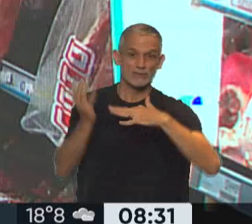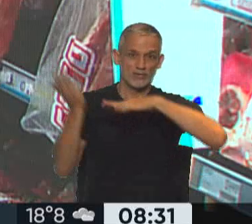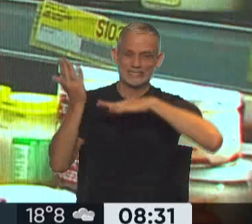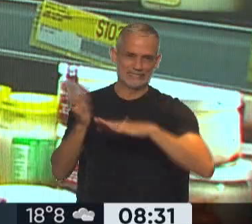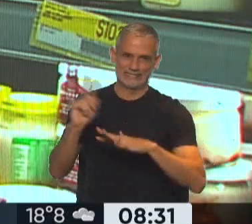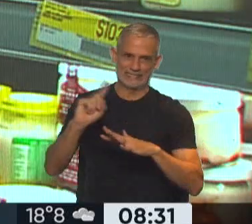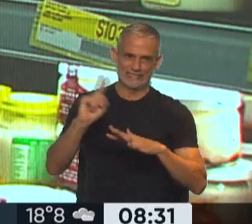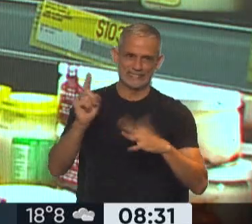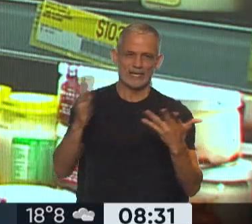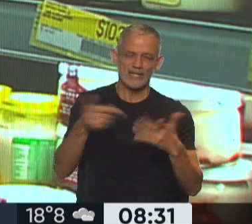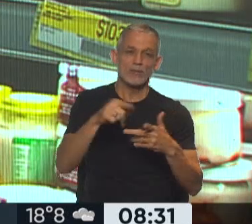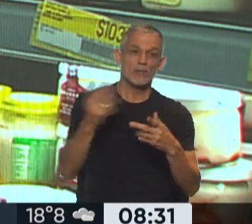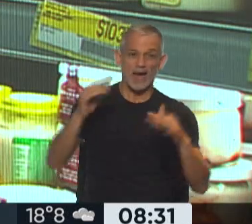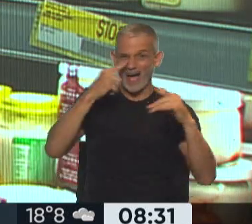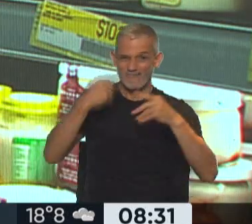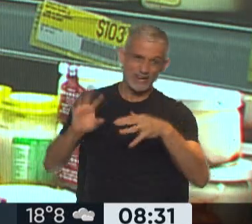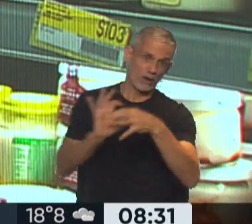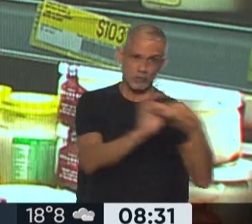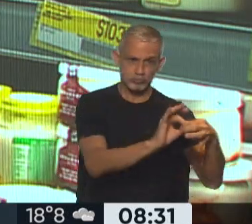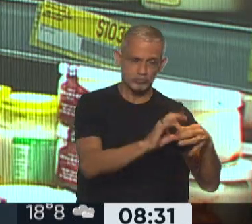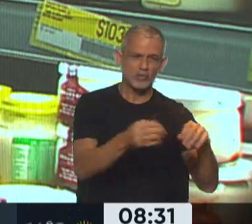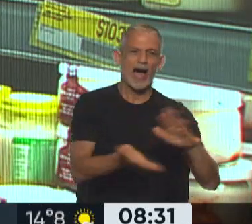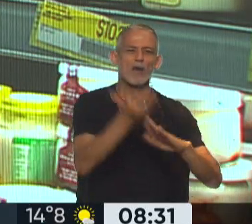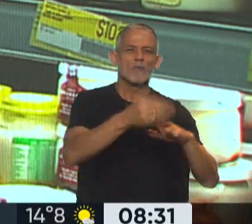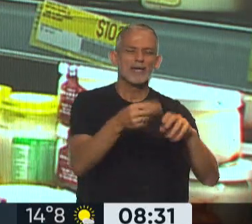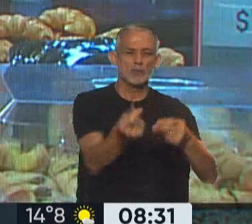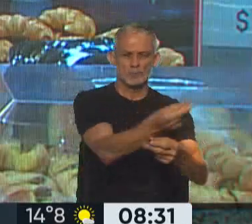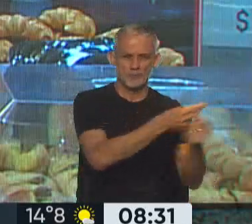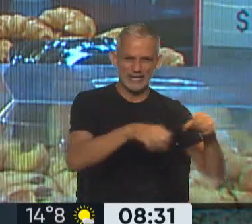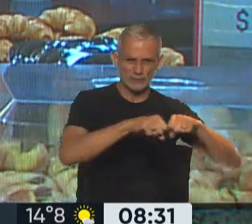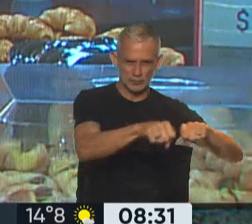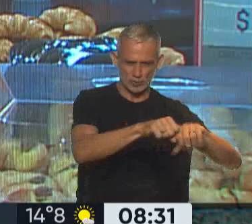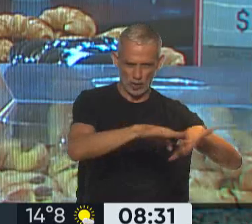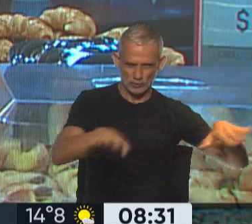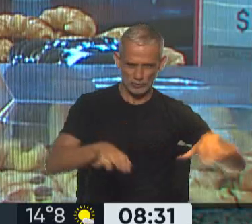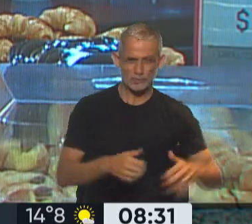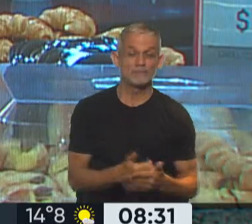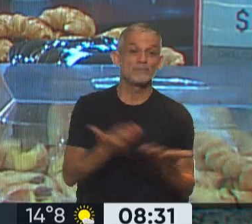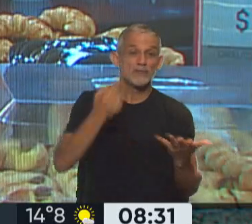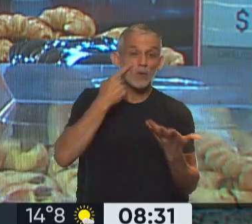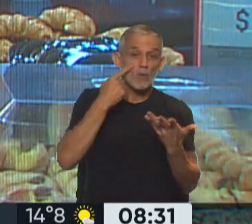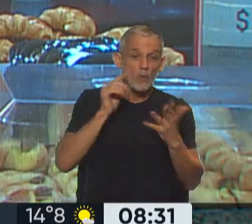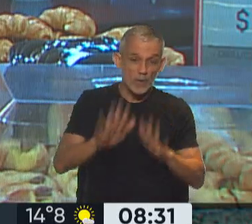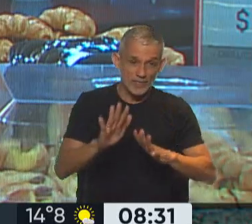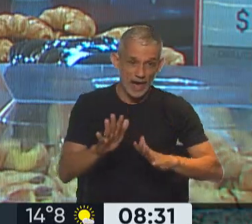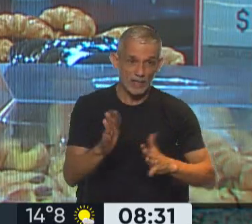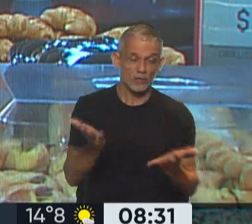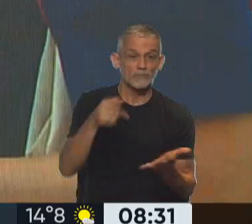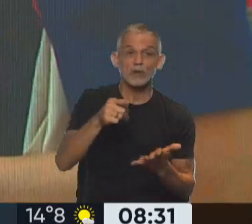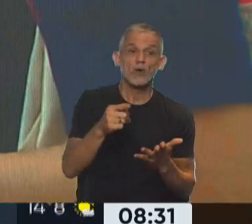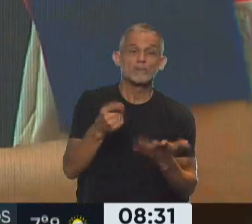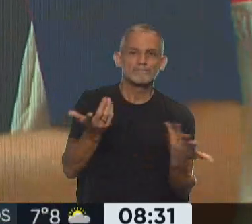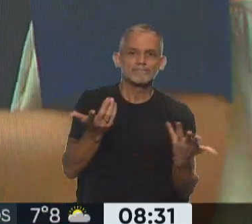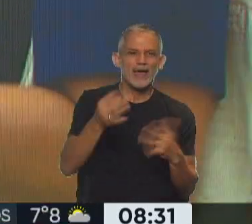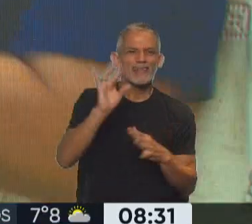dispare y por ende no termine trasladándose este aumento a la inflación minorista. Atención entonces con este número,